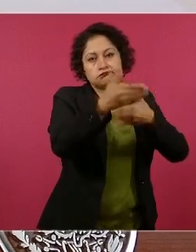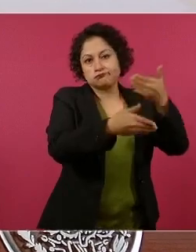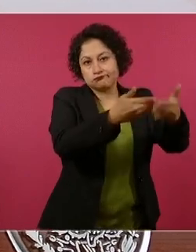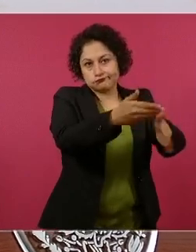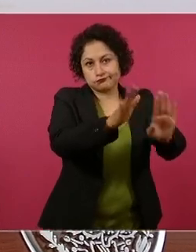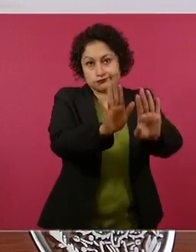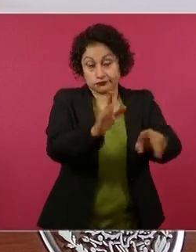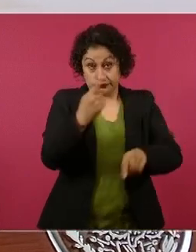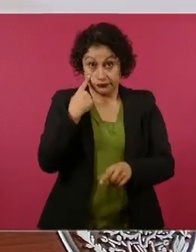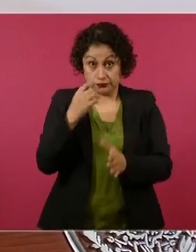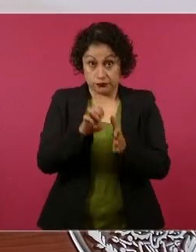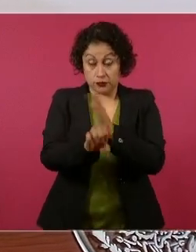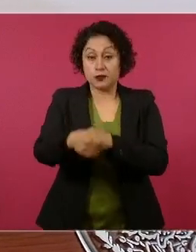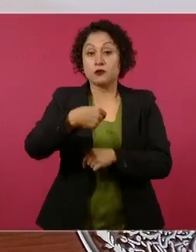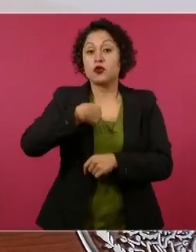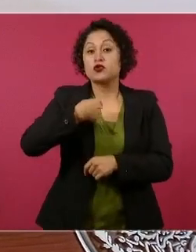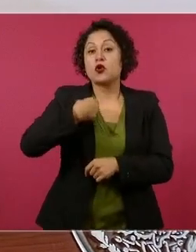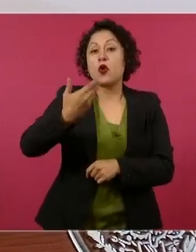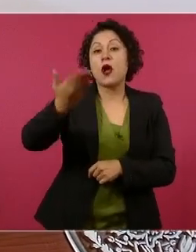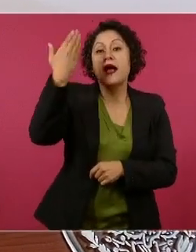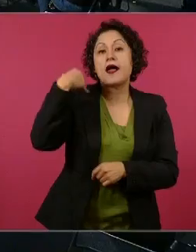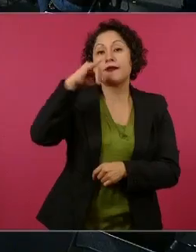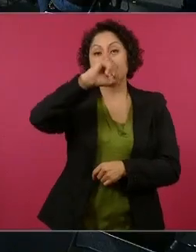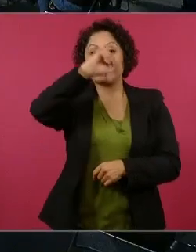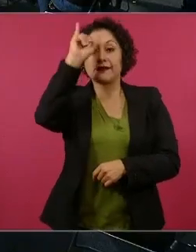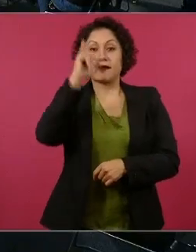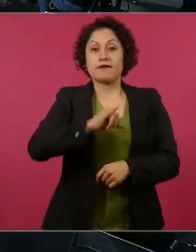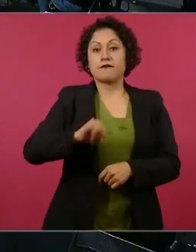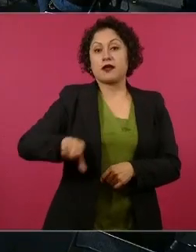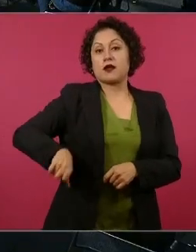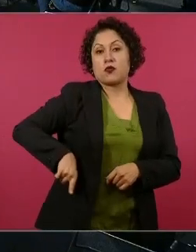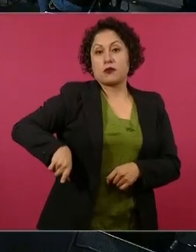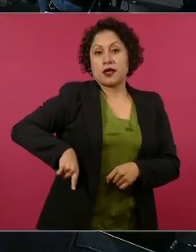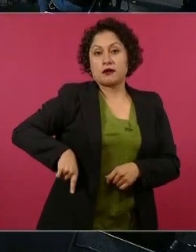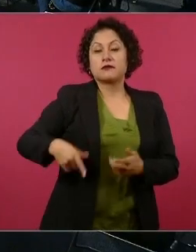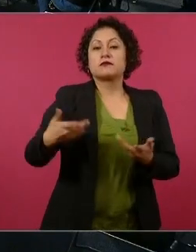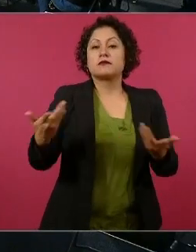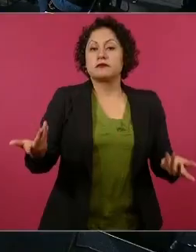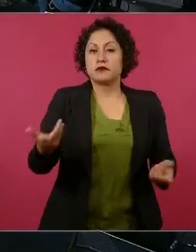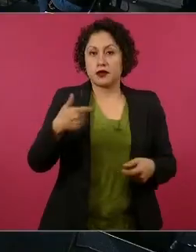jefe de gobierno que más vivienda construyó aquí,